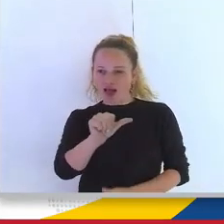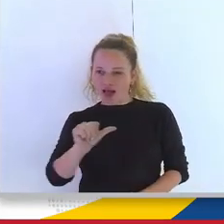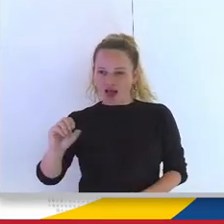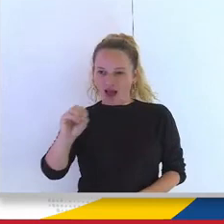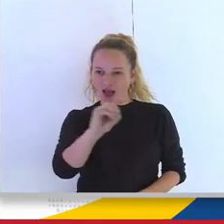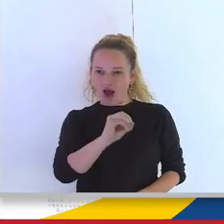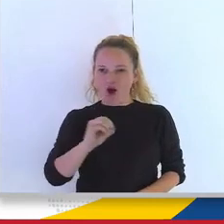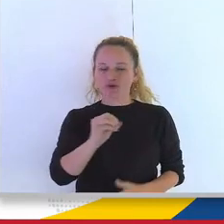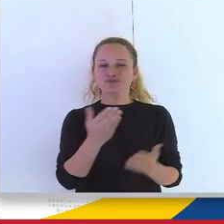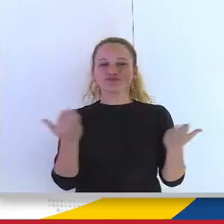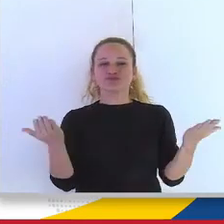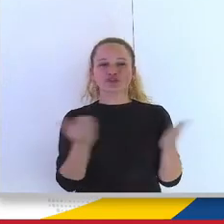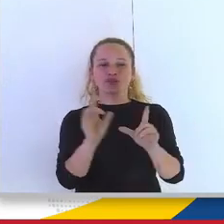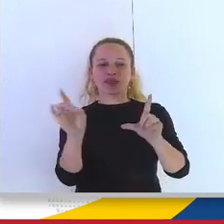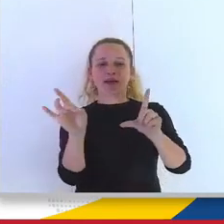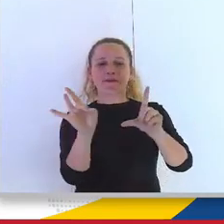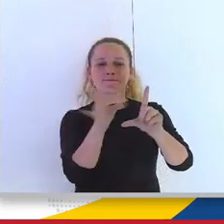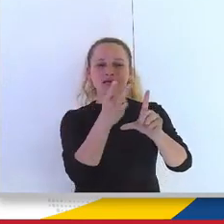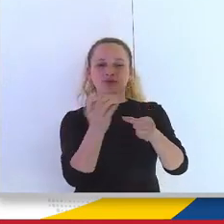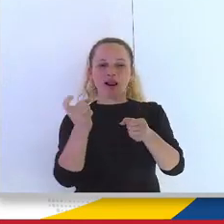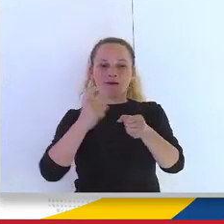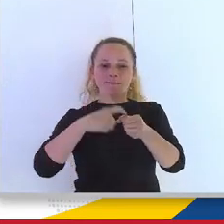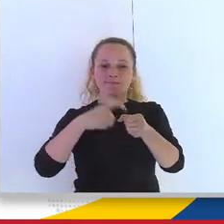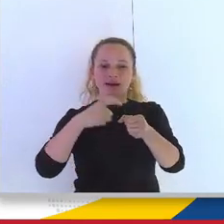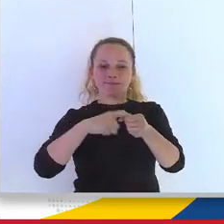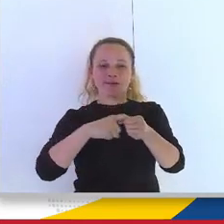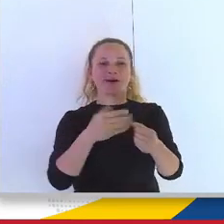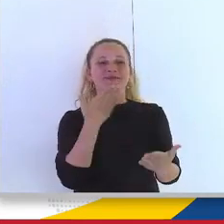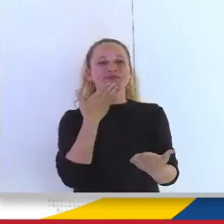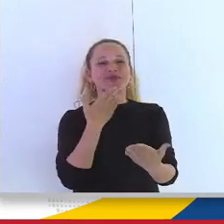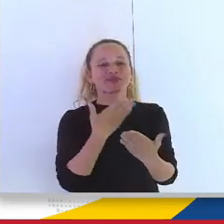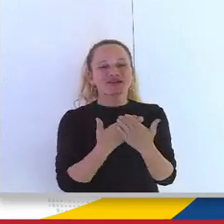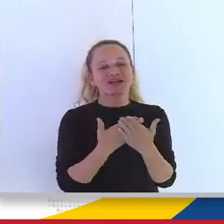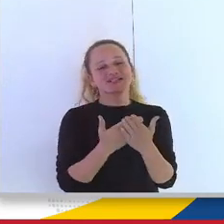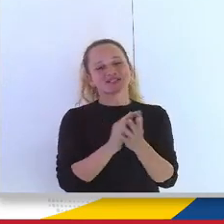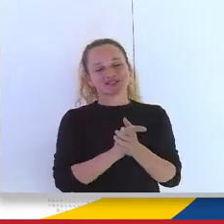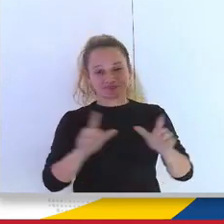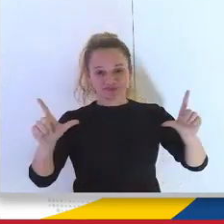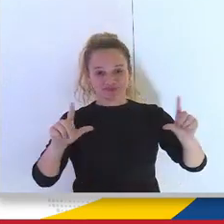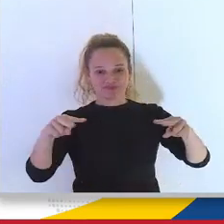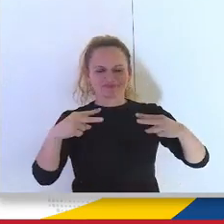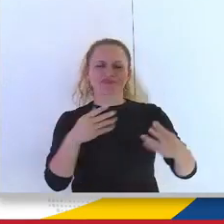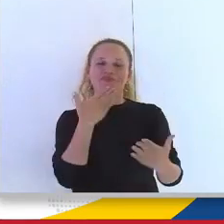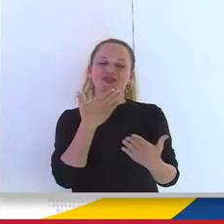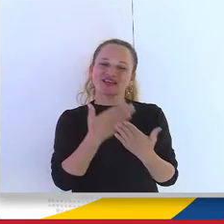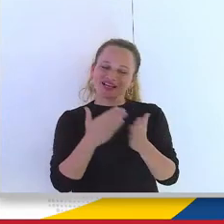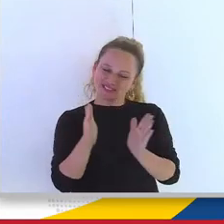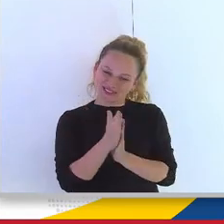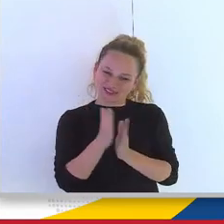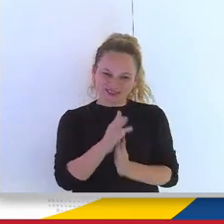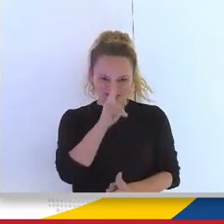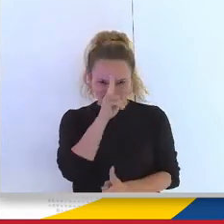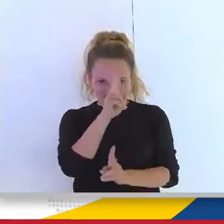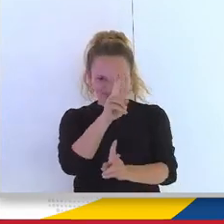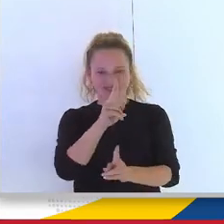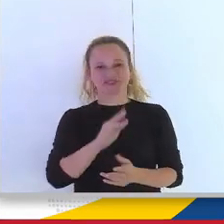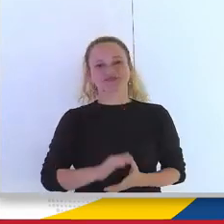otras conectadas virtualmente. Entonces, a todos un caluroso aplauso. Vamos a